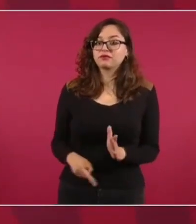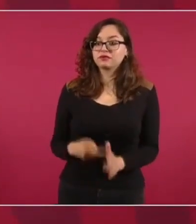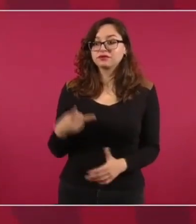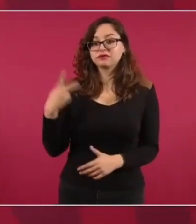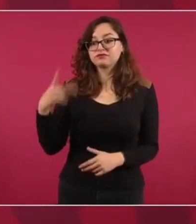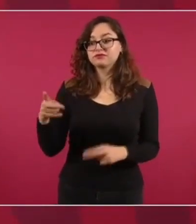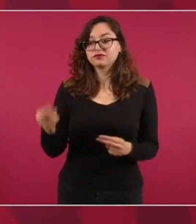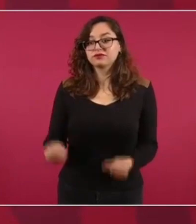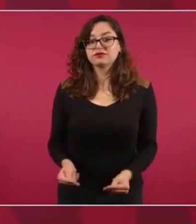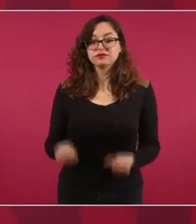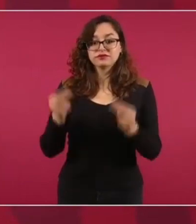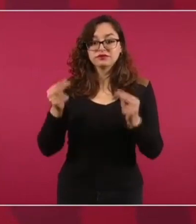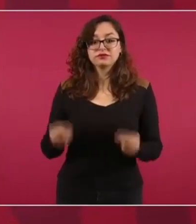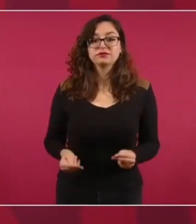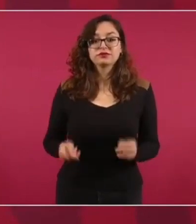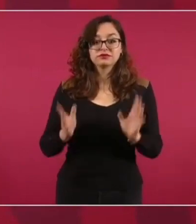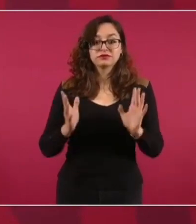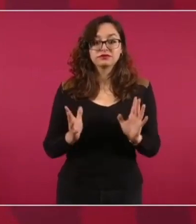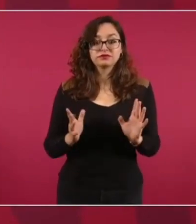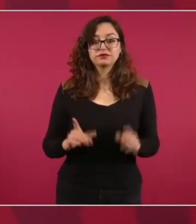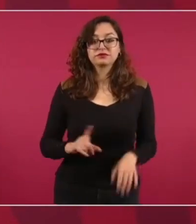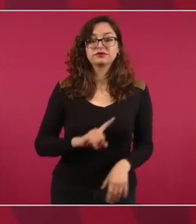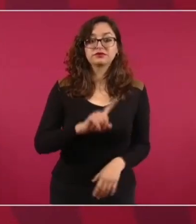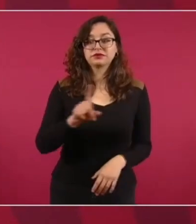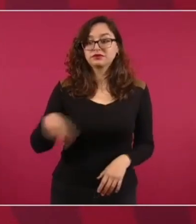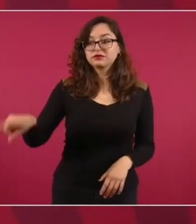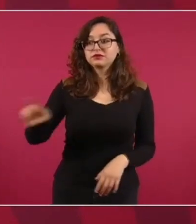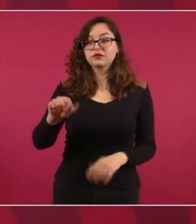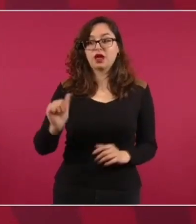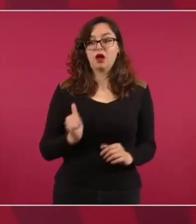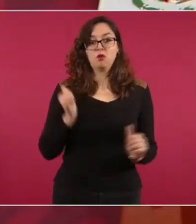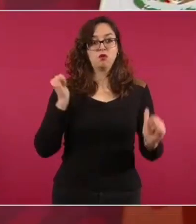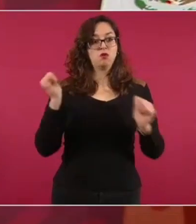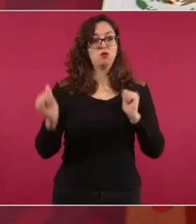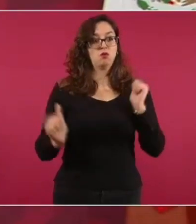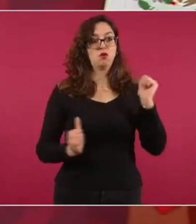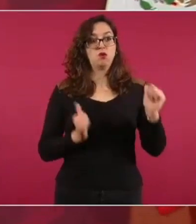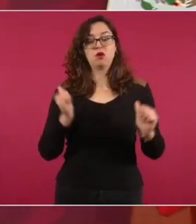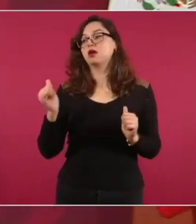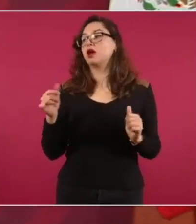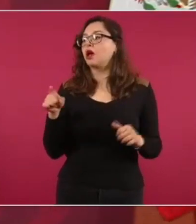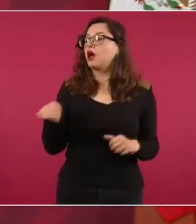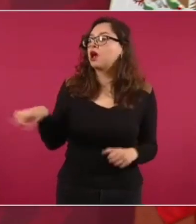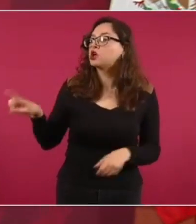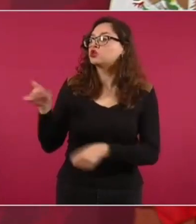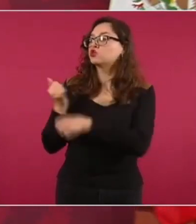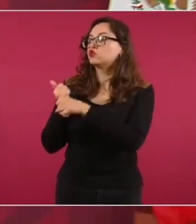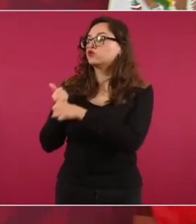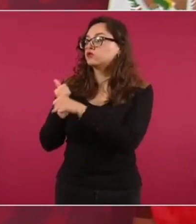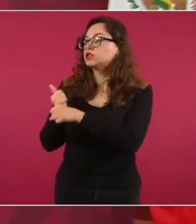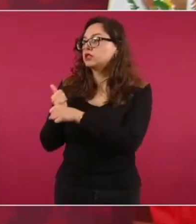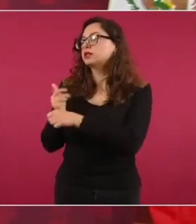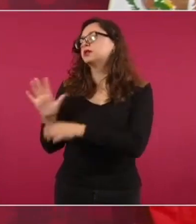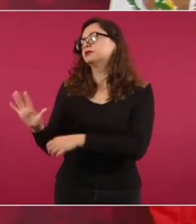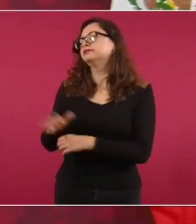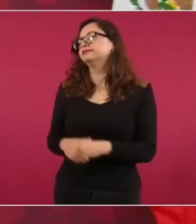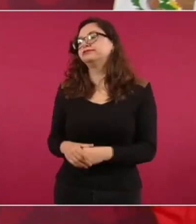la desgracia, el conflicto, el dolor humano. Se volvió